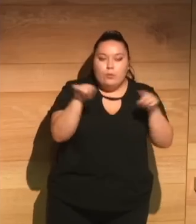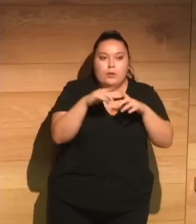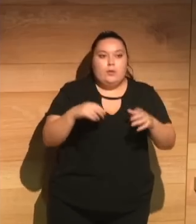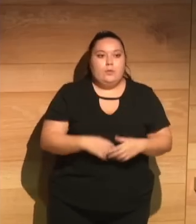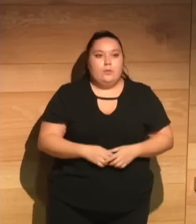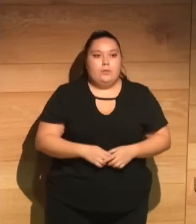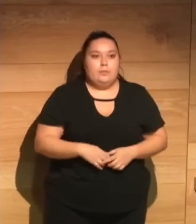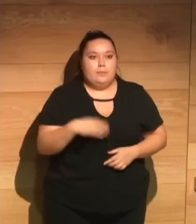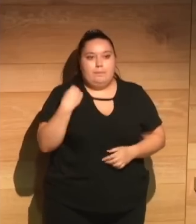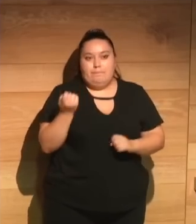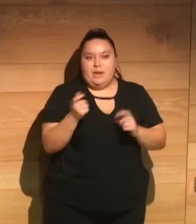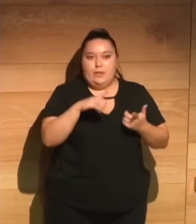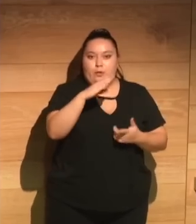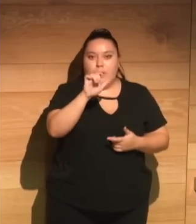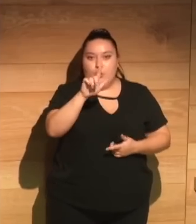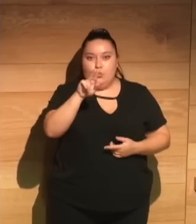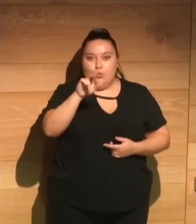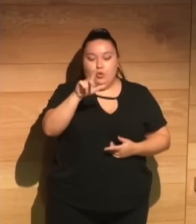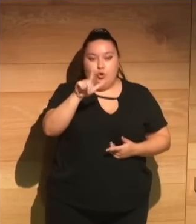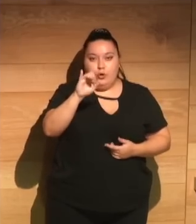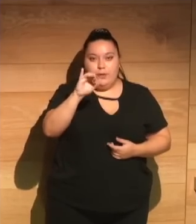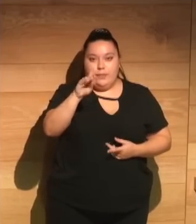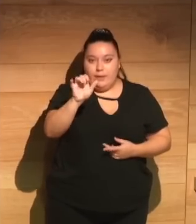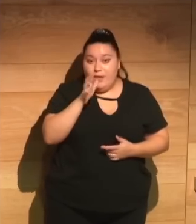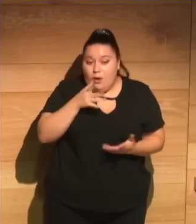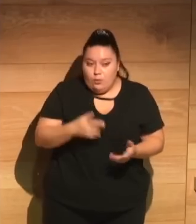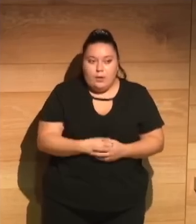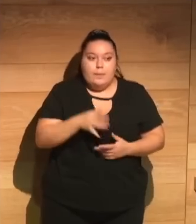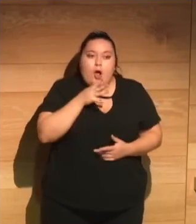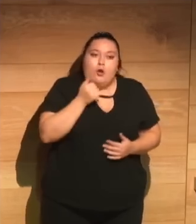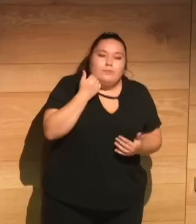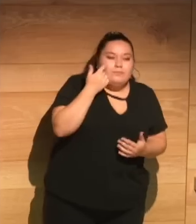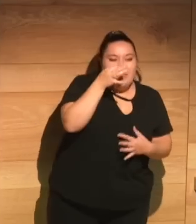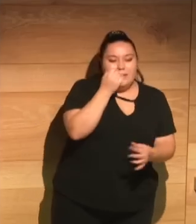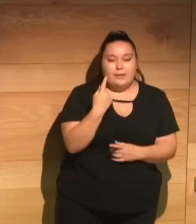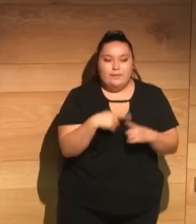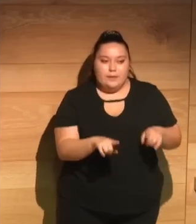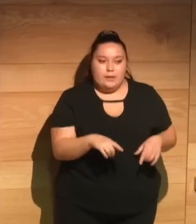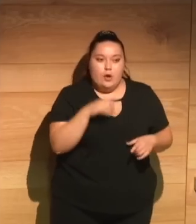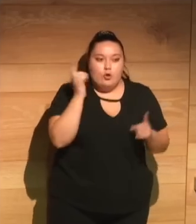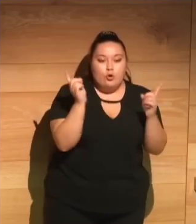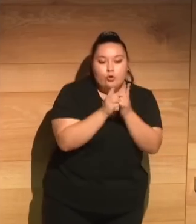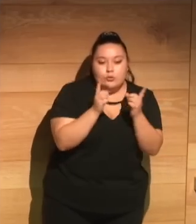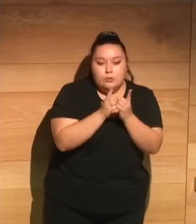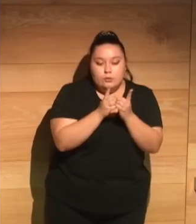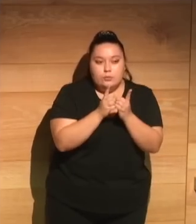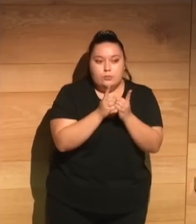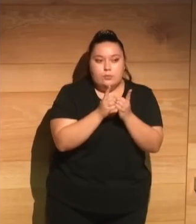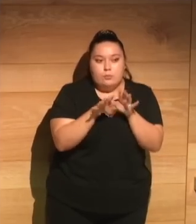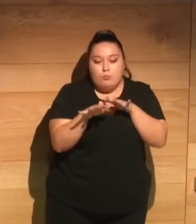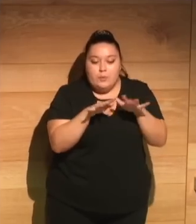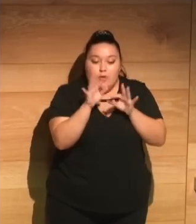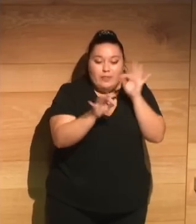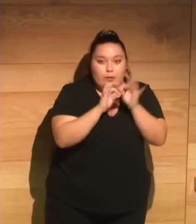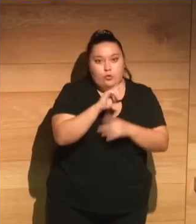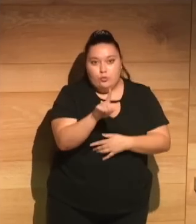del celuloide actual, pero que tiene una particularidad. Para empezar, eran muy cortitas, inevitablemente, pero ya no eran movimientos